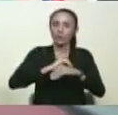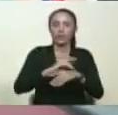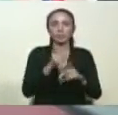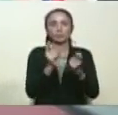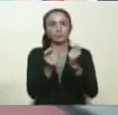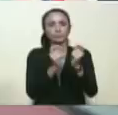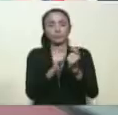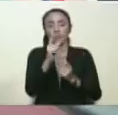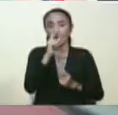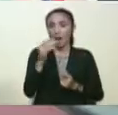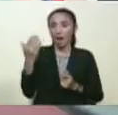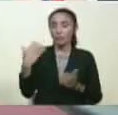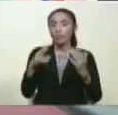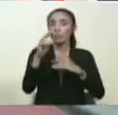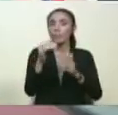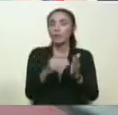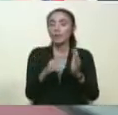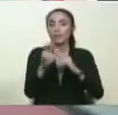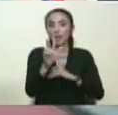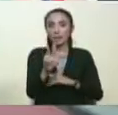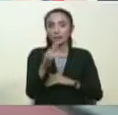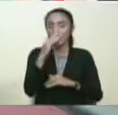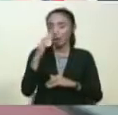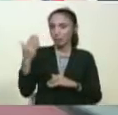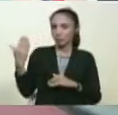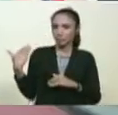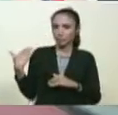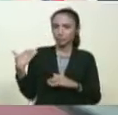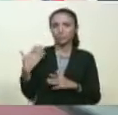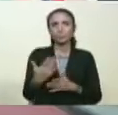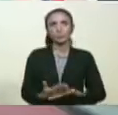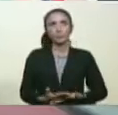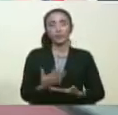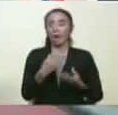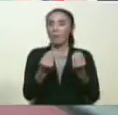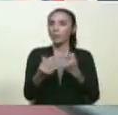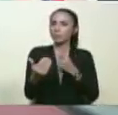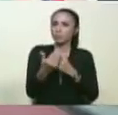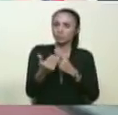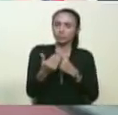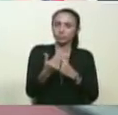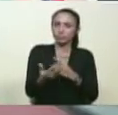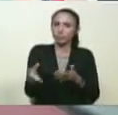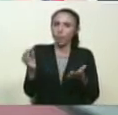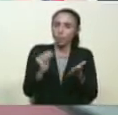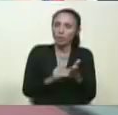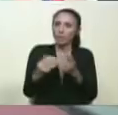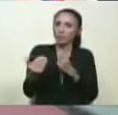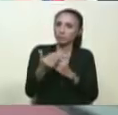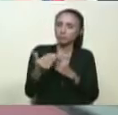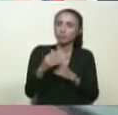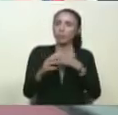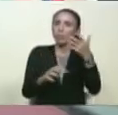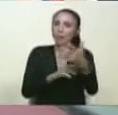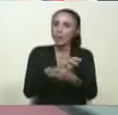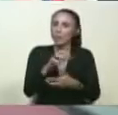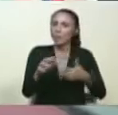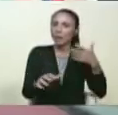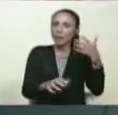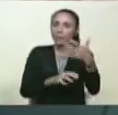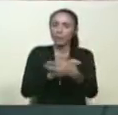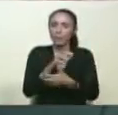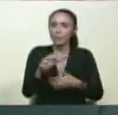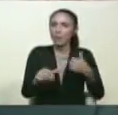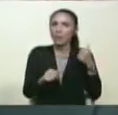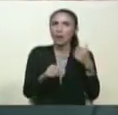Nosotros en el año 2013-2014 estuvimos en una fase de denuncia de la guerra económica. Una primera